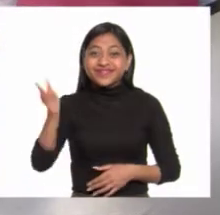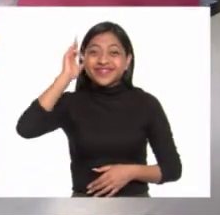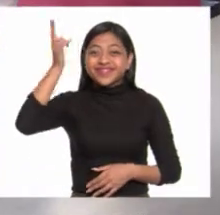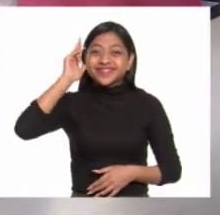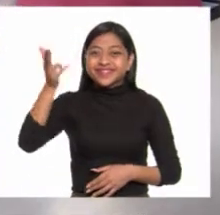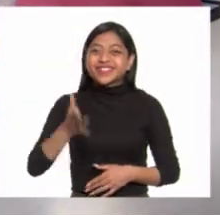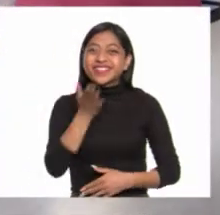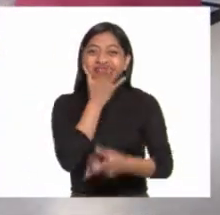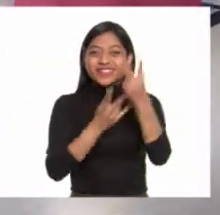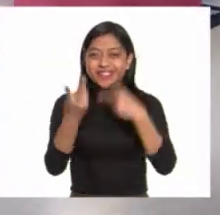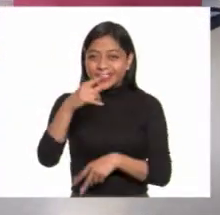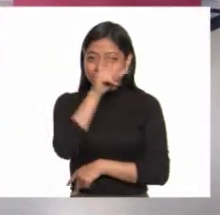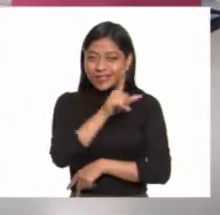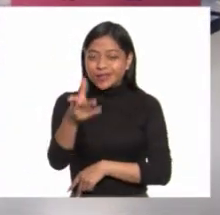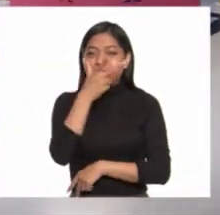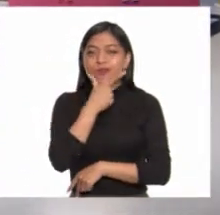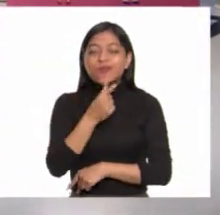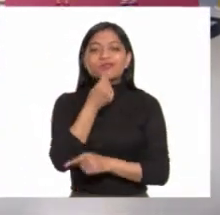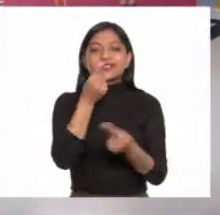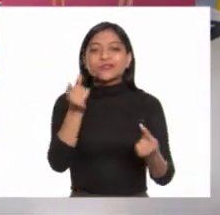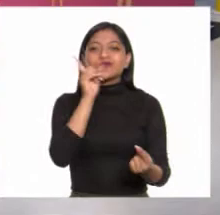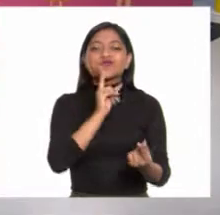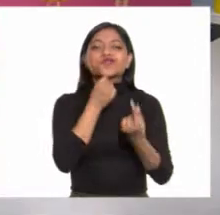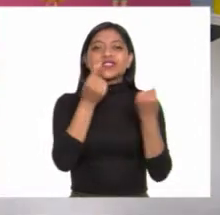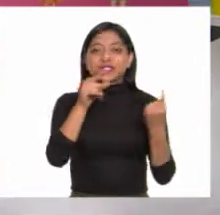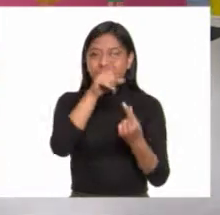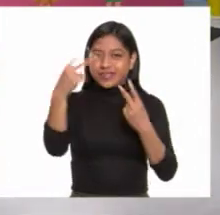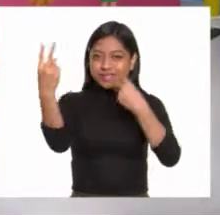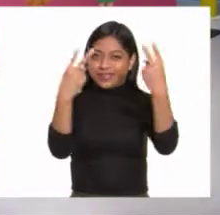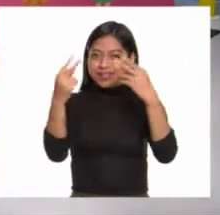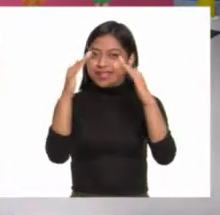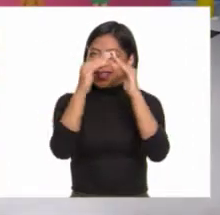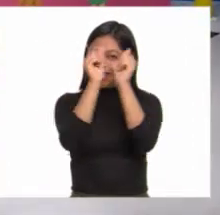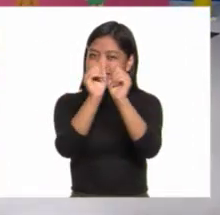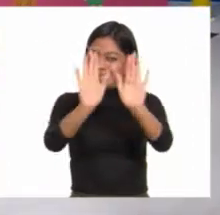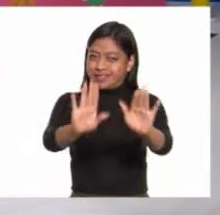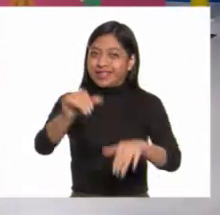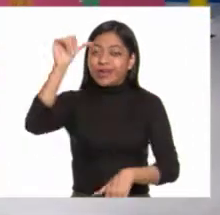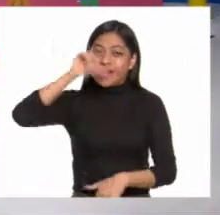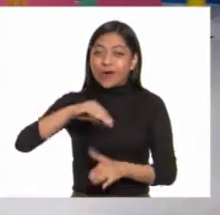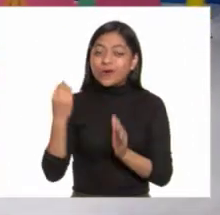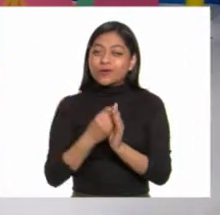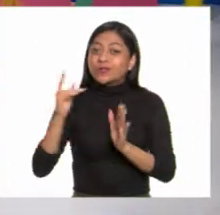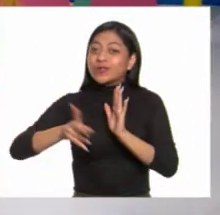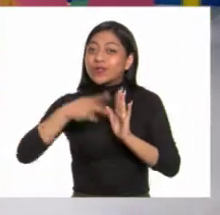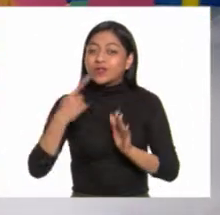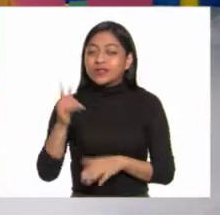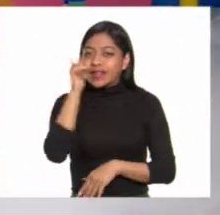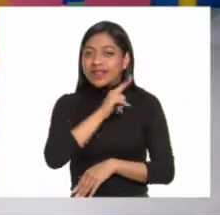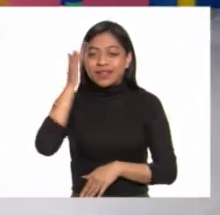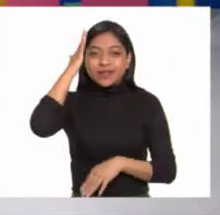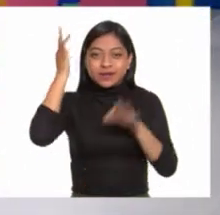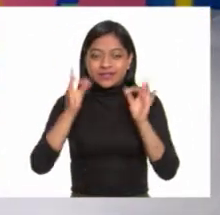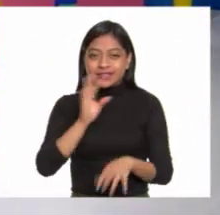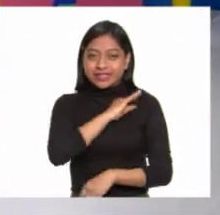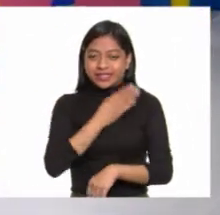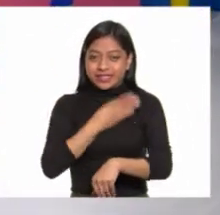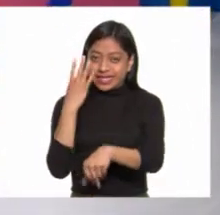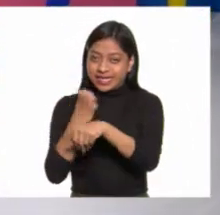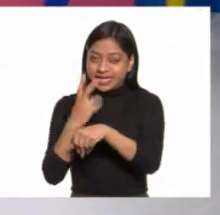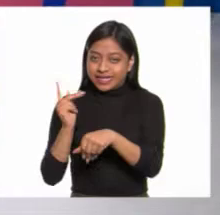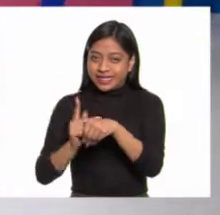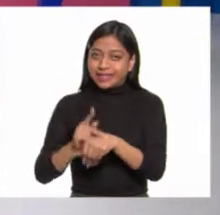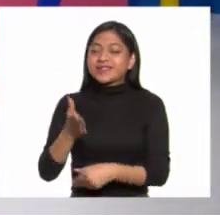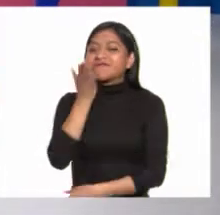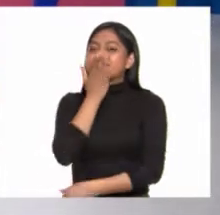Hola, hola, bienvenidas niñas y niños que nos ven desde casa a un programa más de lengua materna español quinto grado. Doy la